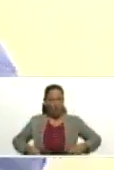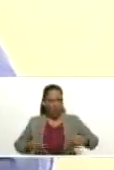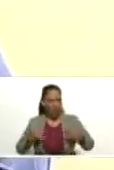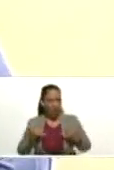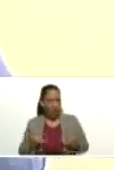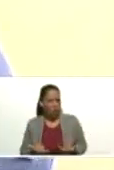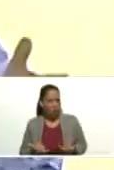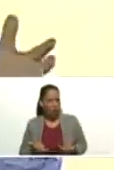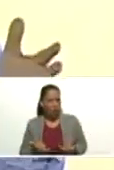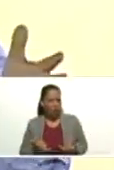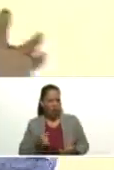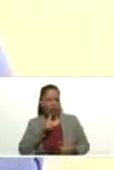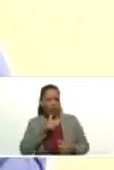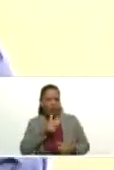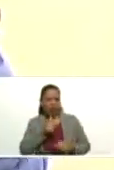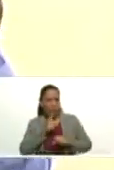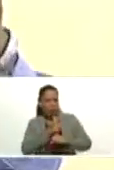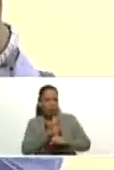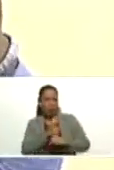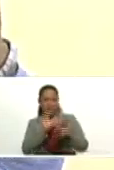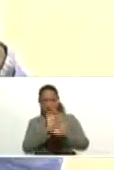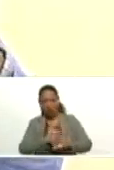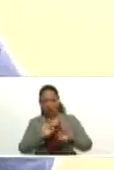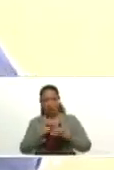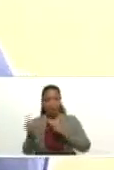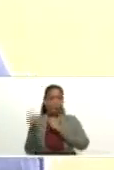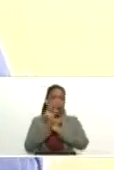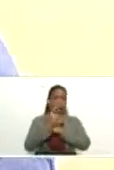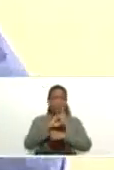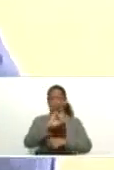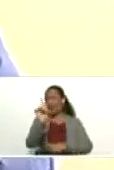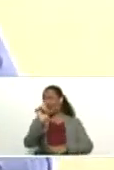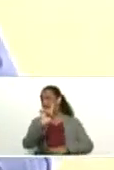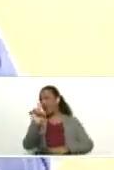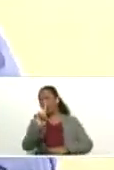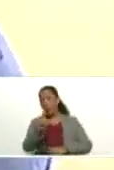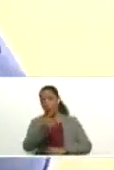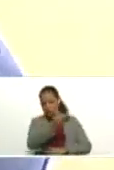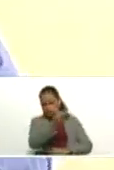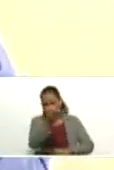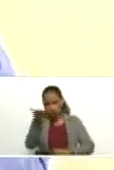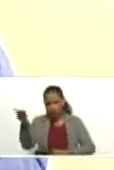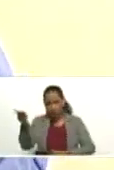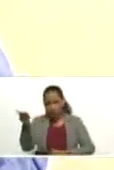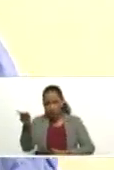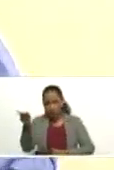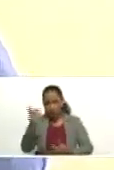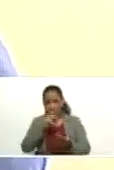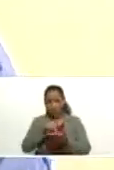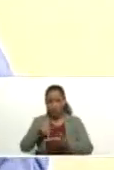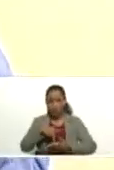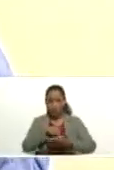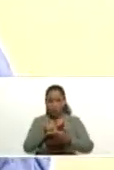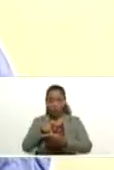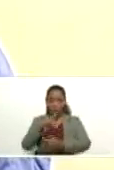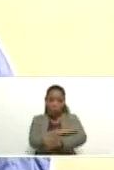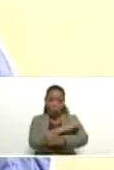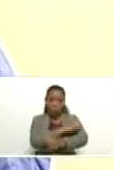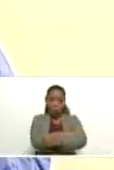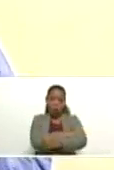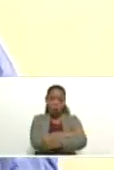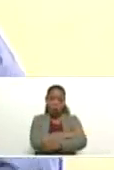a quien ha tiroteado? Mentira, nadie se deja engañar. Así que ustedes, precandidato de la derecha, oligarquía,